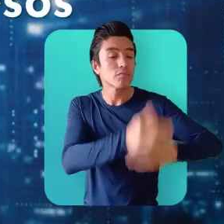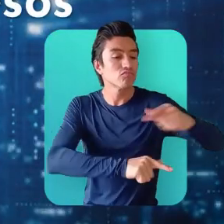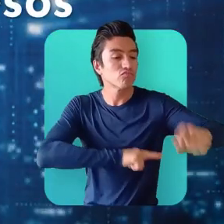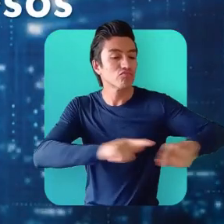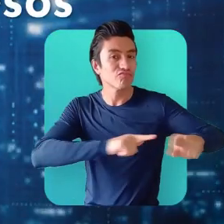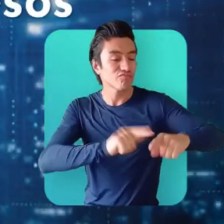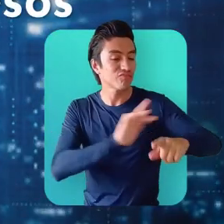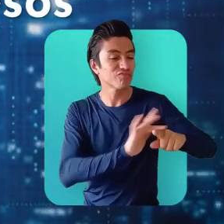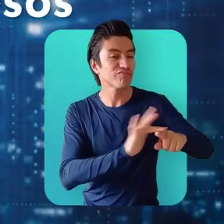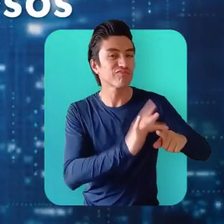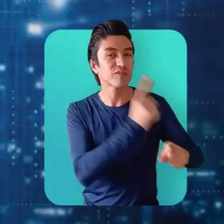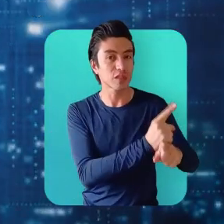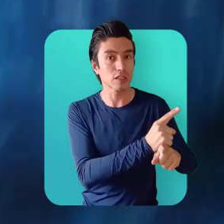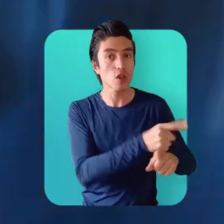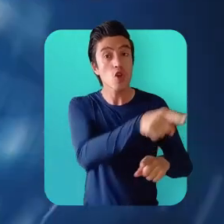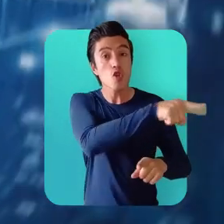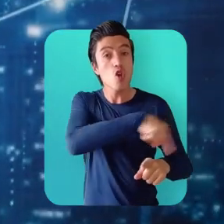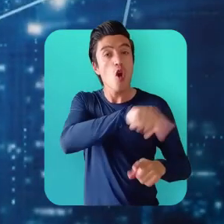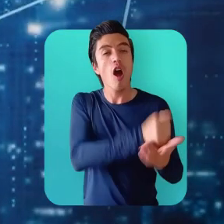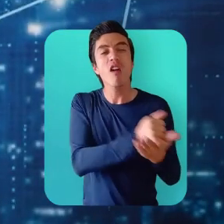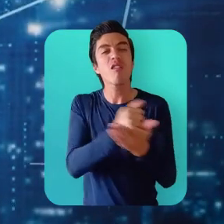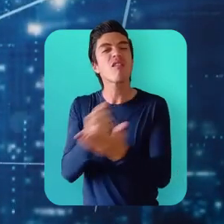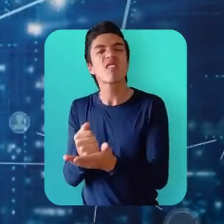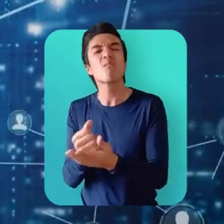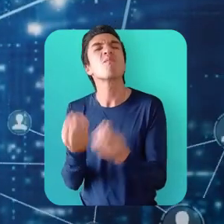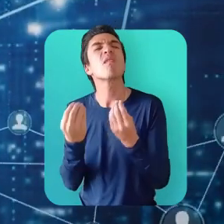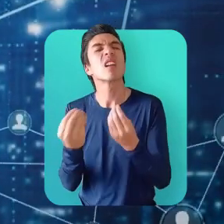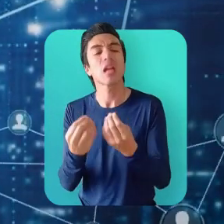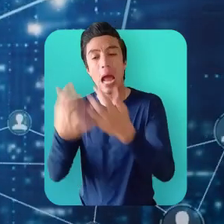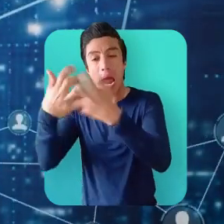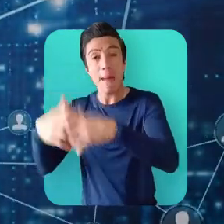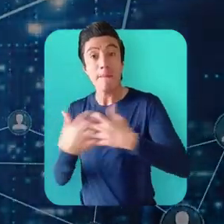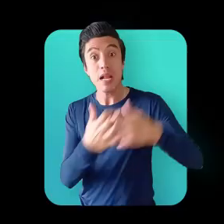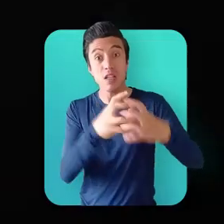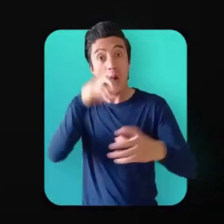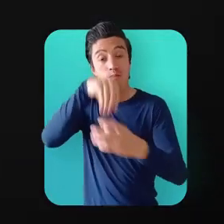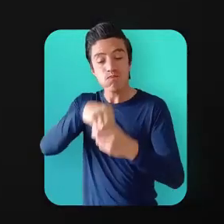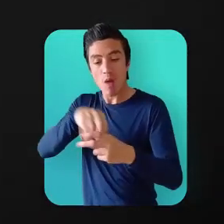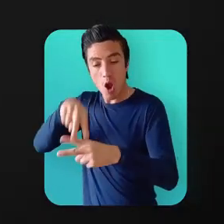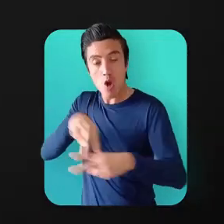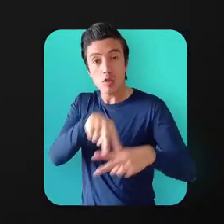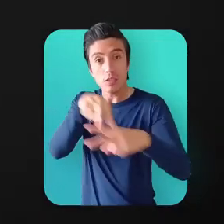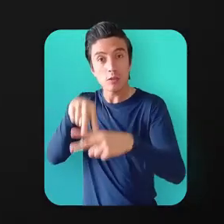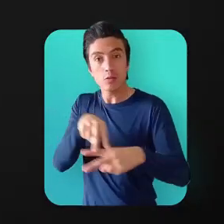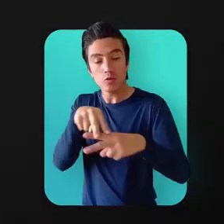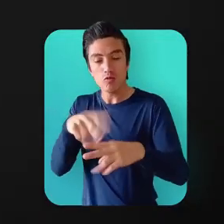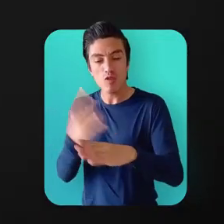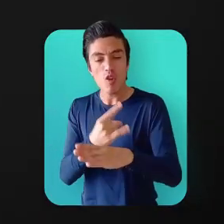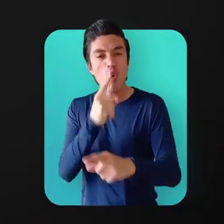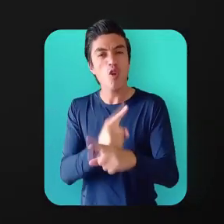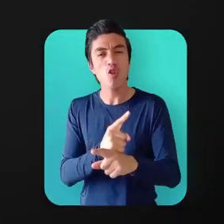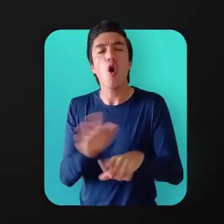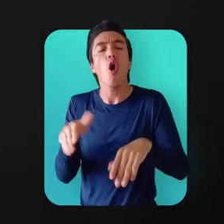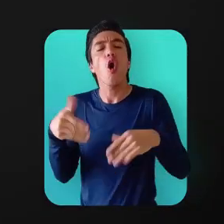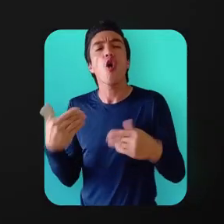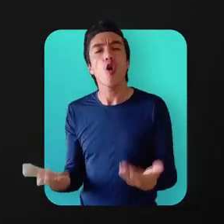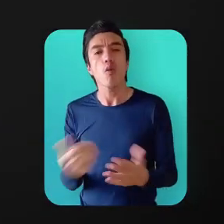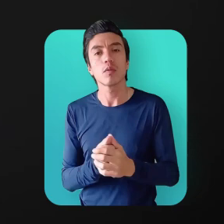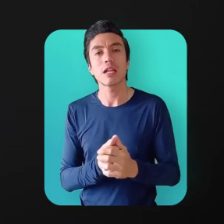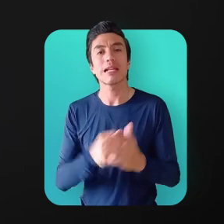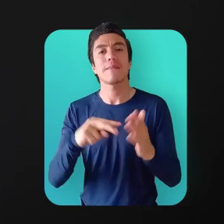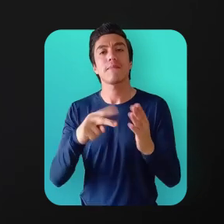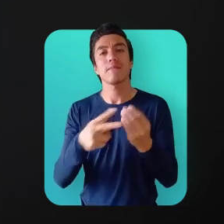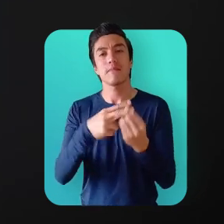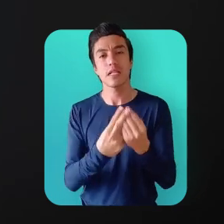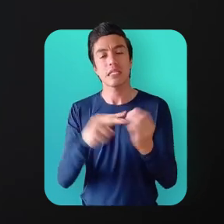en la implementación de procesos y procedimientos administrativos, los cuales le van a permitir optimizar recursos en las empresas bajo la